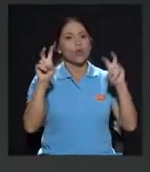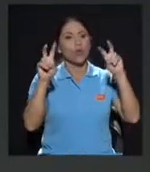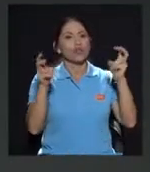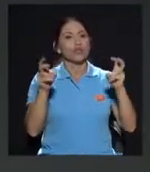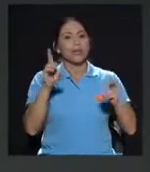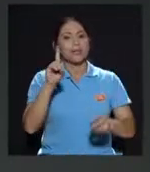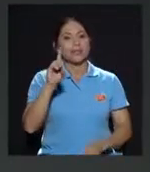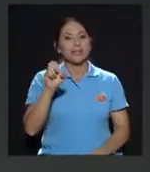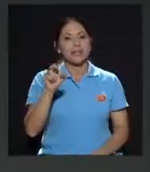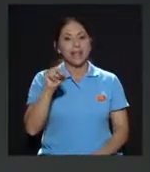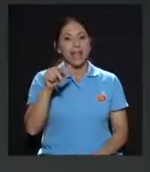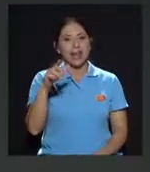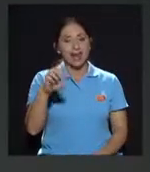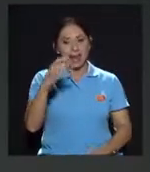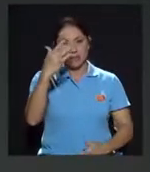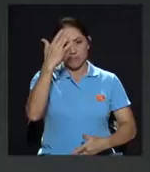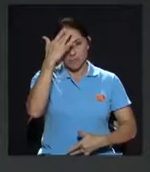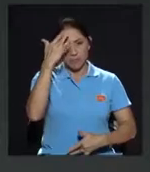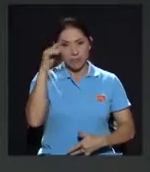si estuviéramos